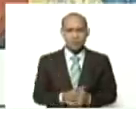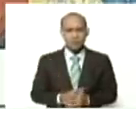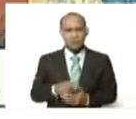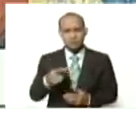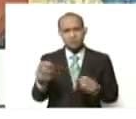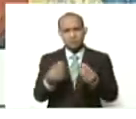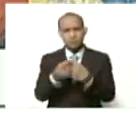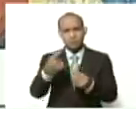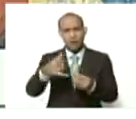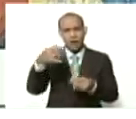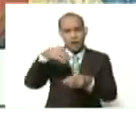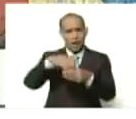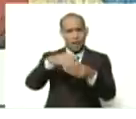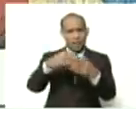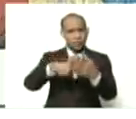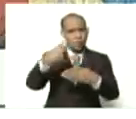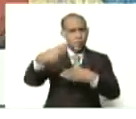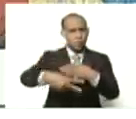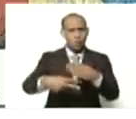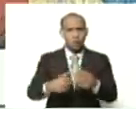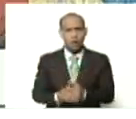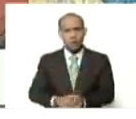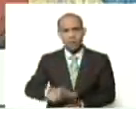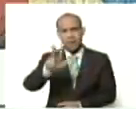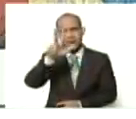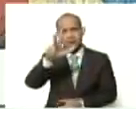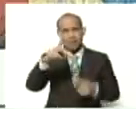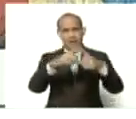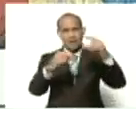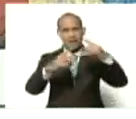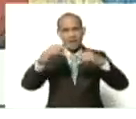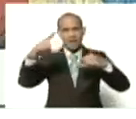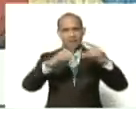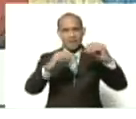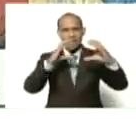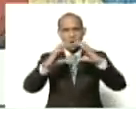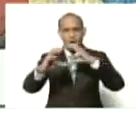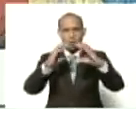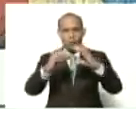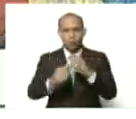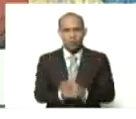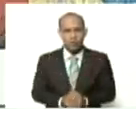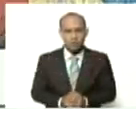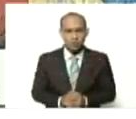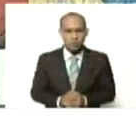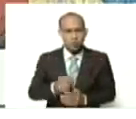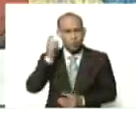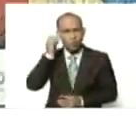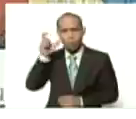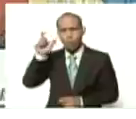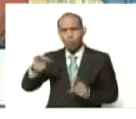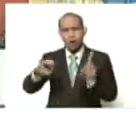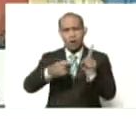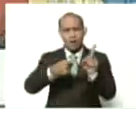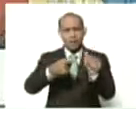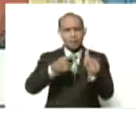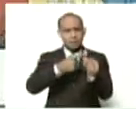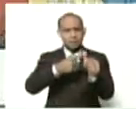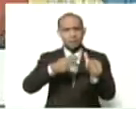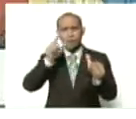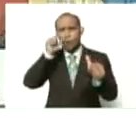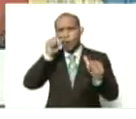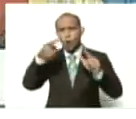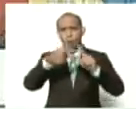programa tendrá, bueno, tres estrellas de la comunicación: Madeleine García, William Castillo